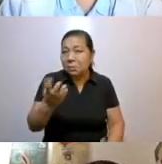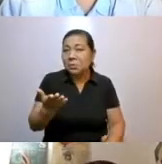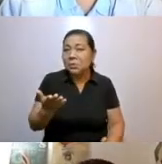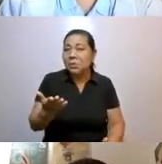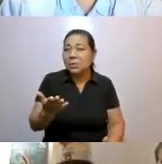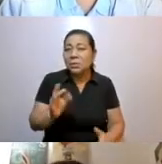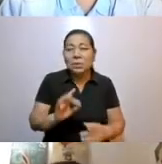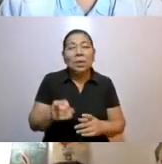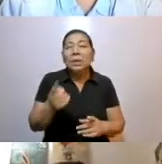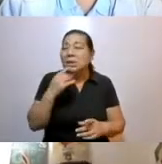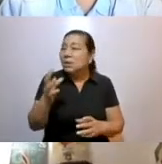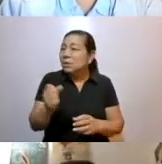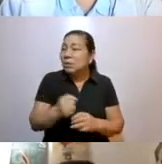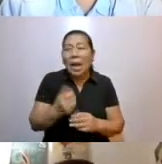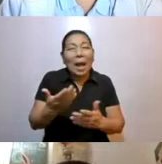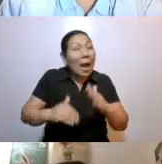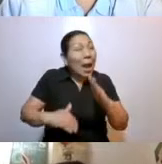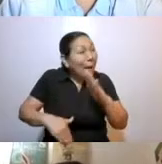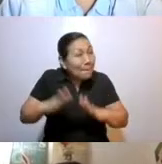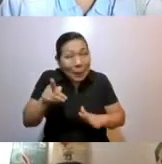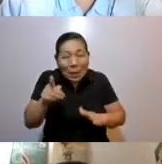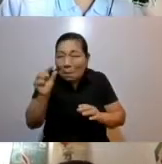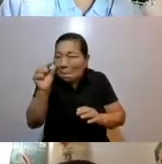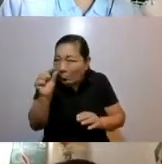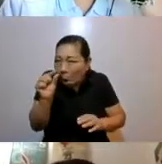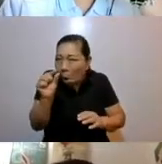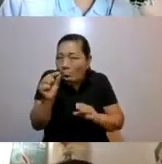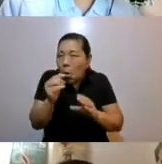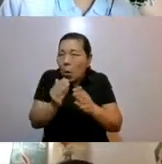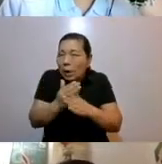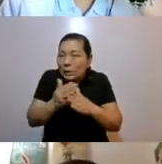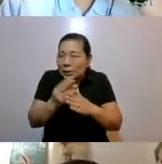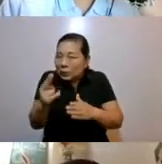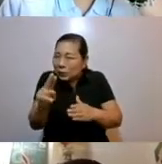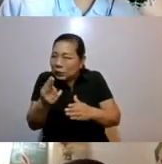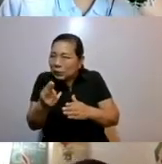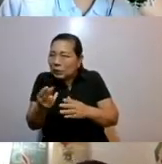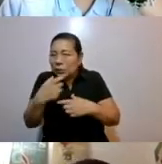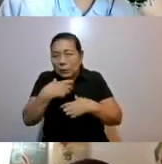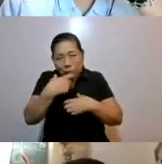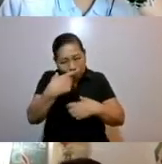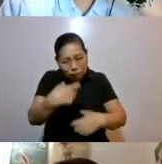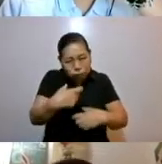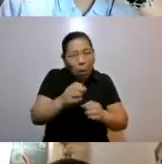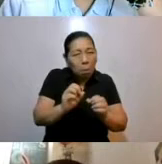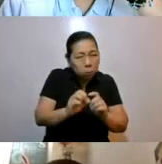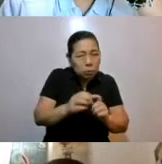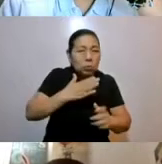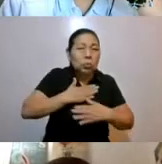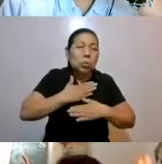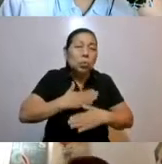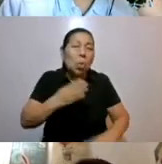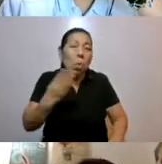puramente psicógenos. O sea, hay algo pequeñito de causa mixta, orgánica, que también puede estar influyendo, por ejemplo,